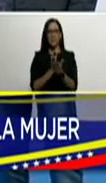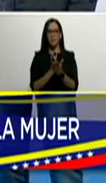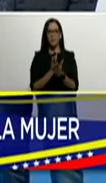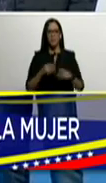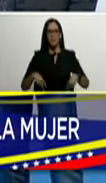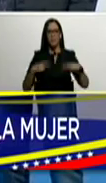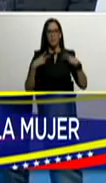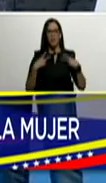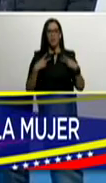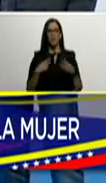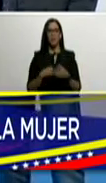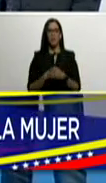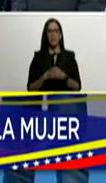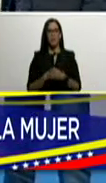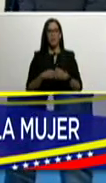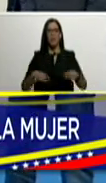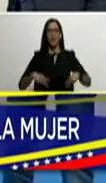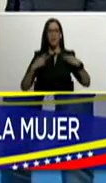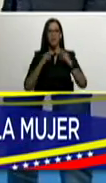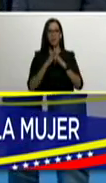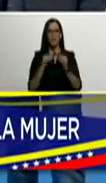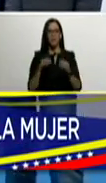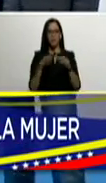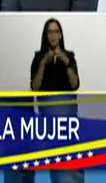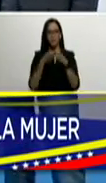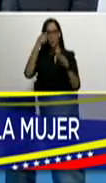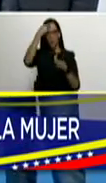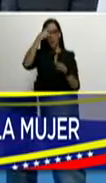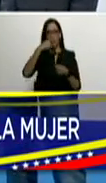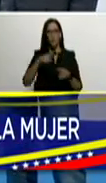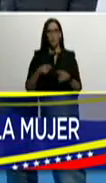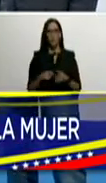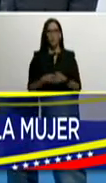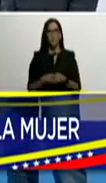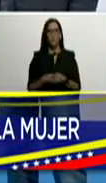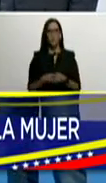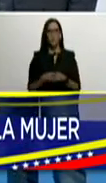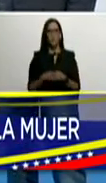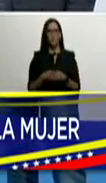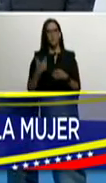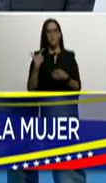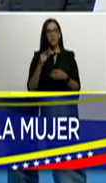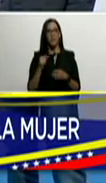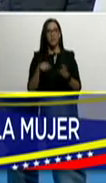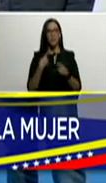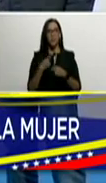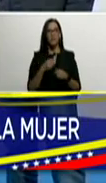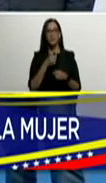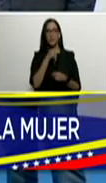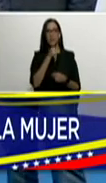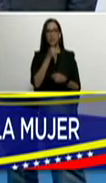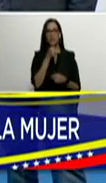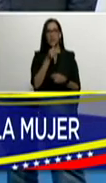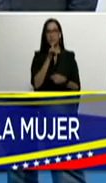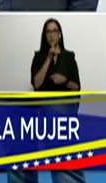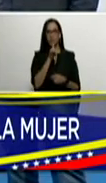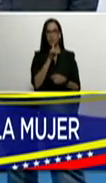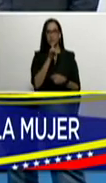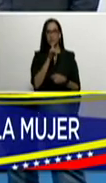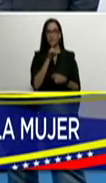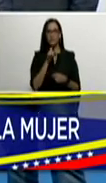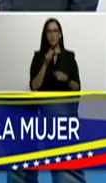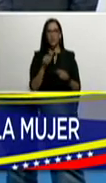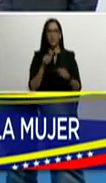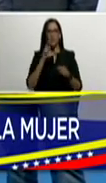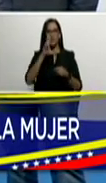vida y la vida de todos nuestros compañeros y nuestro pueblo. Y me retiré y después hice el discurso y